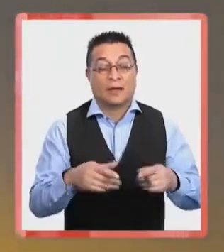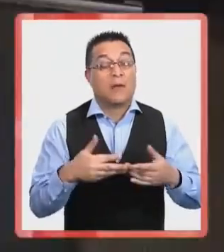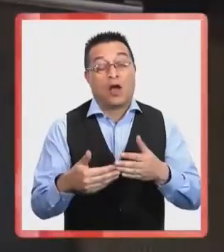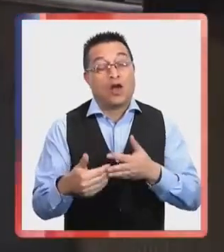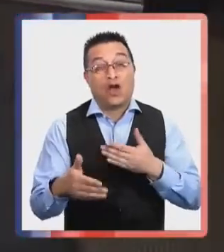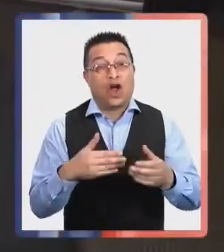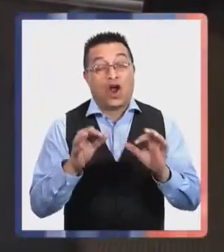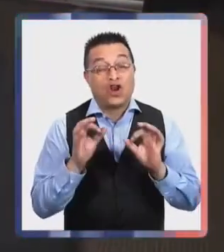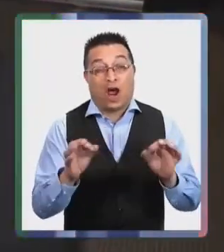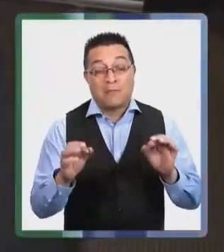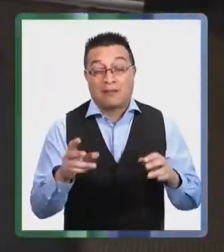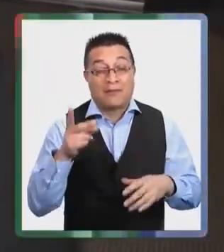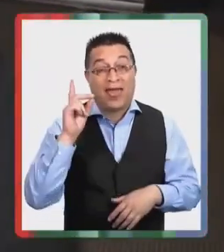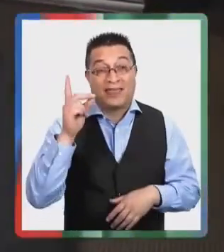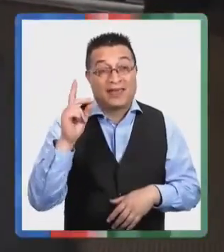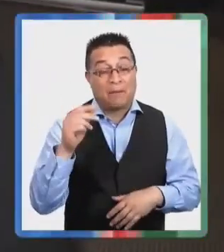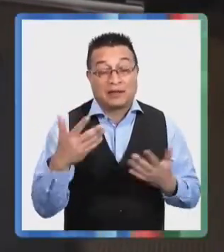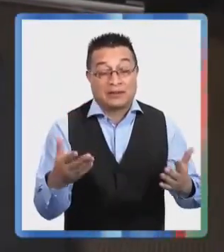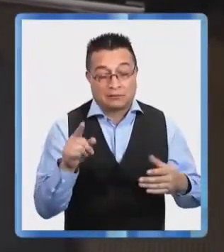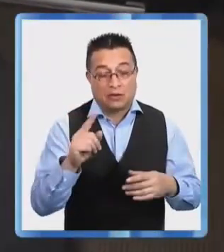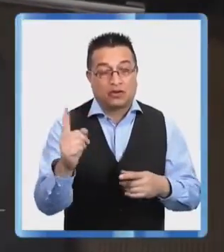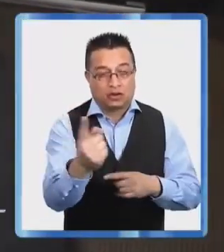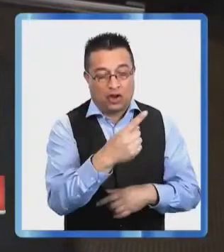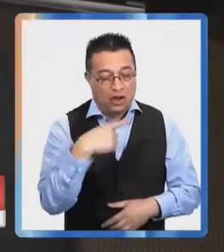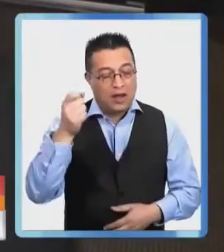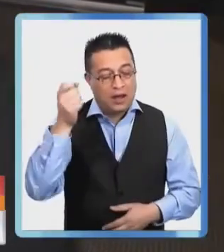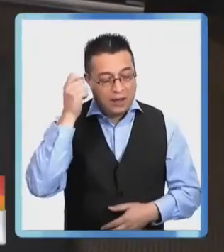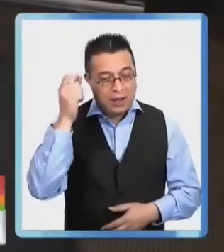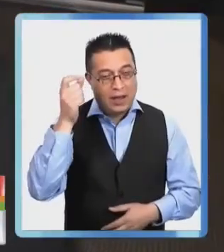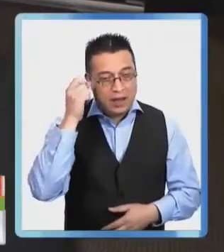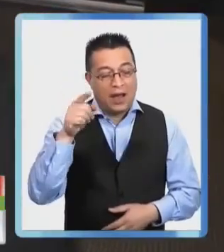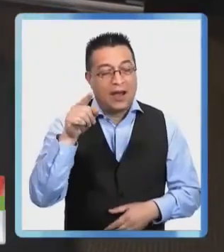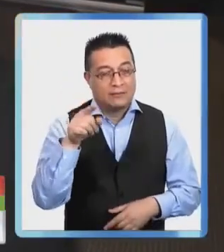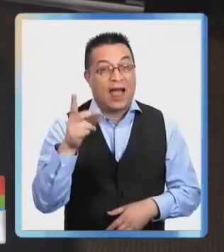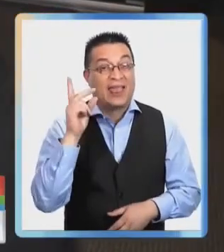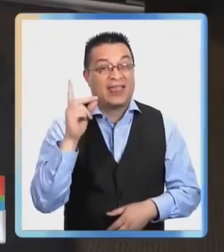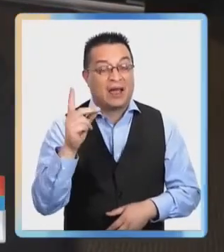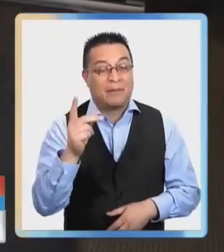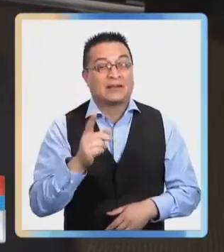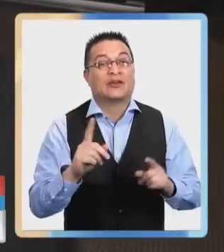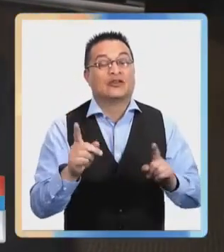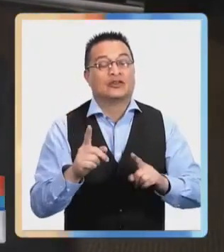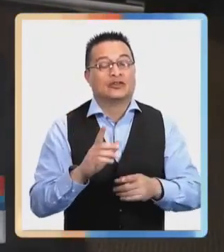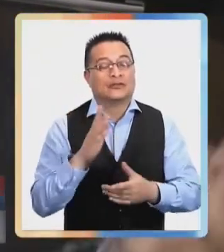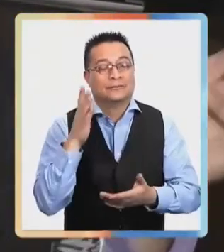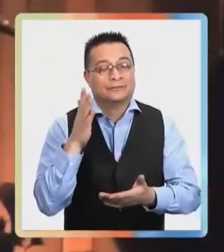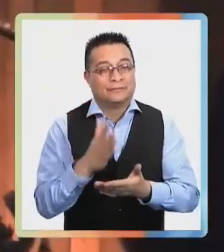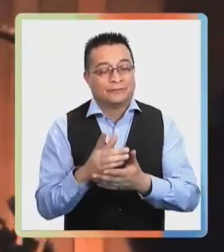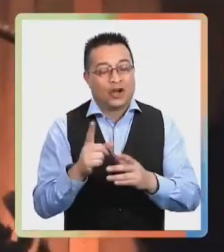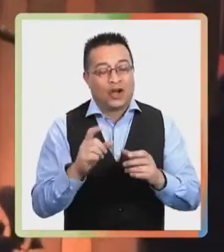Para normalizar la discapacidad, para que la gente vaya entendiendo que la discapacidad no es